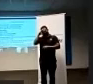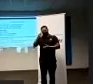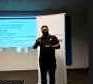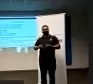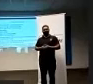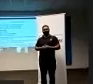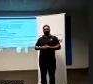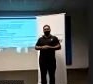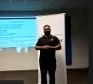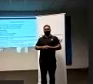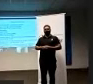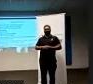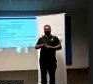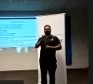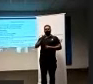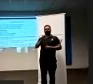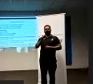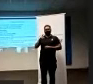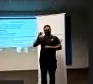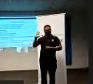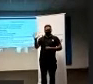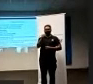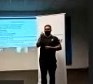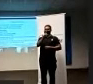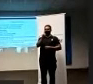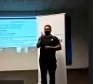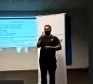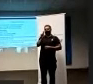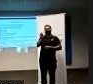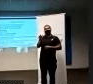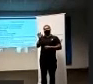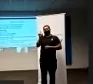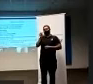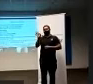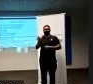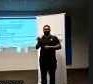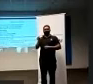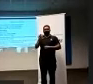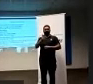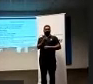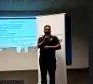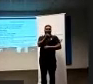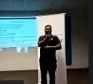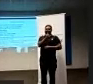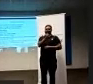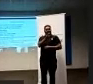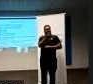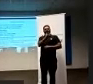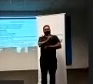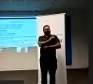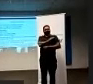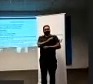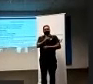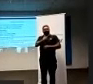del 10%. Todas estas reacciones son más frecuentes tras la segunda dosis y menos frecuente a mayor edad de los vacunados. Se puede recurrir